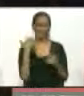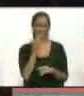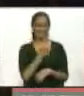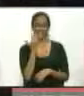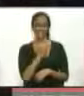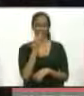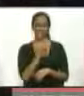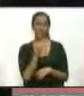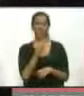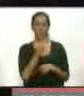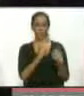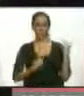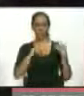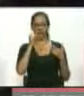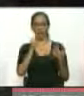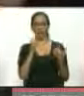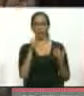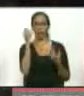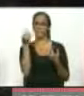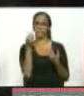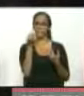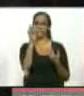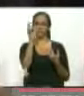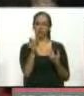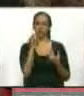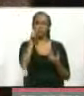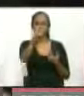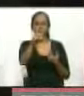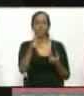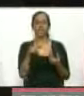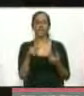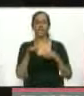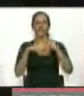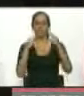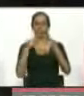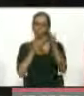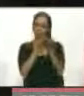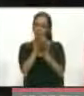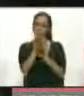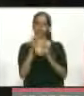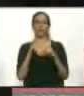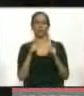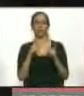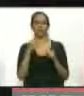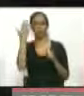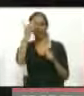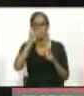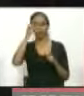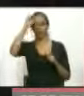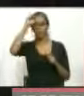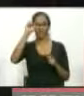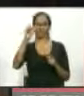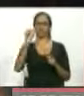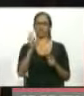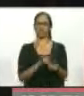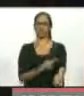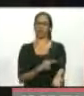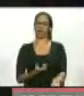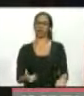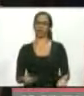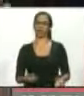los que se entrenen con las maduras por personas como tú es que la revolución yo a eternizar pero es porque eres incapaz man entonces